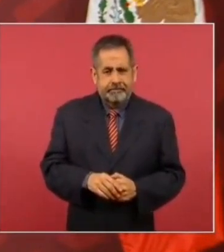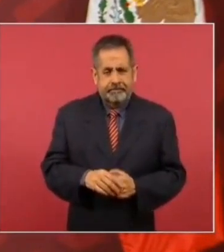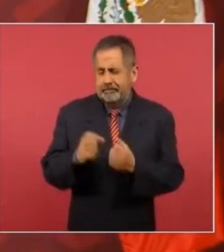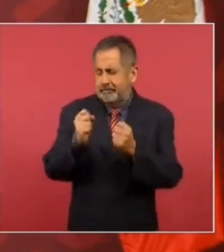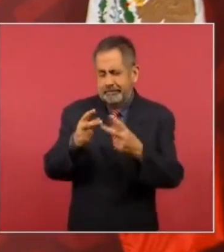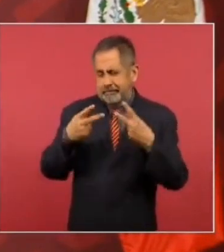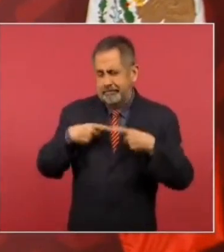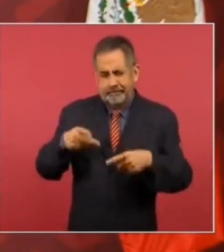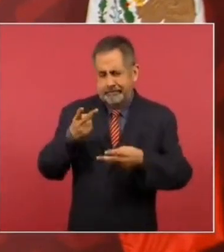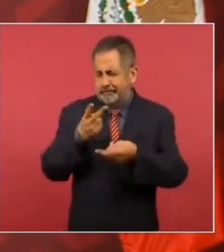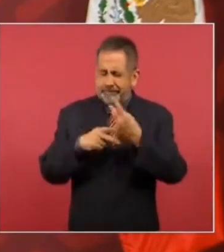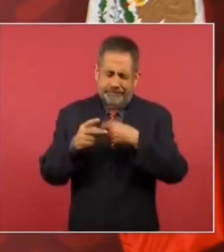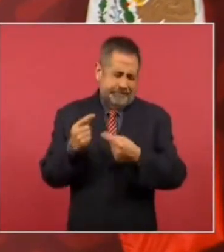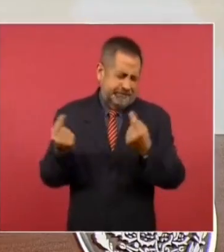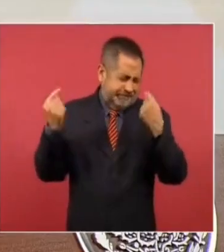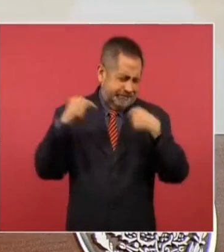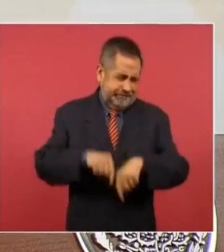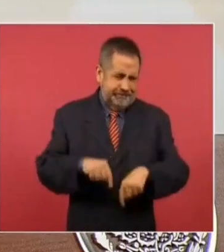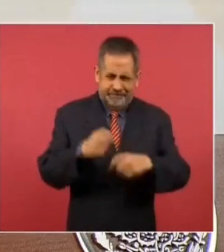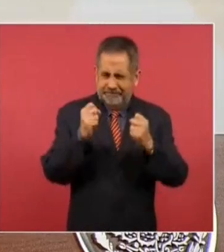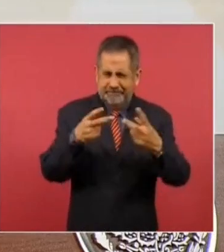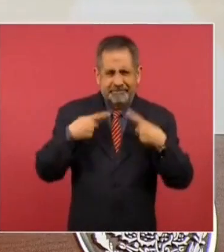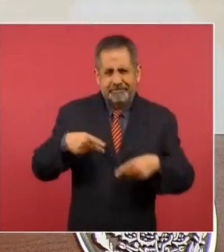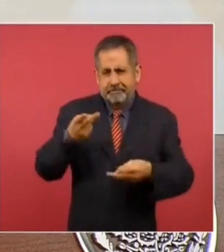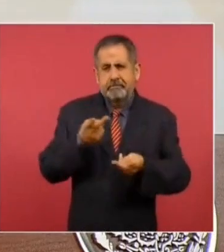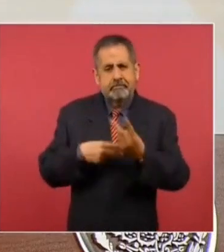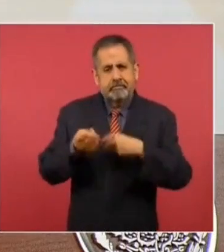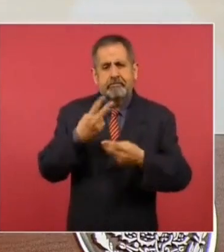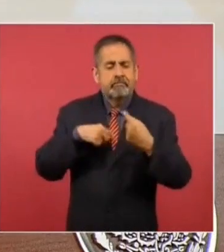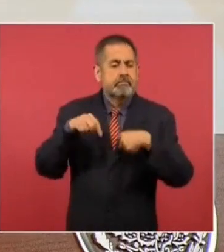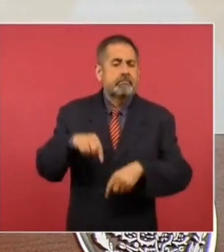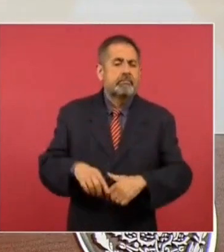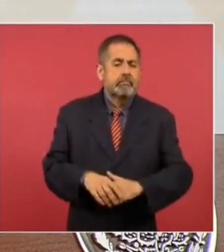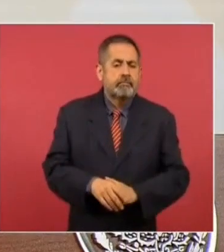mucha gente mucha mucha gente del pueblo